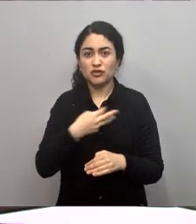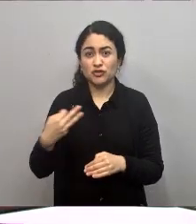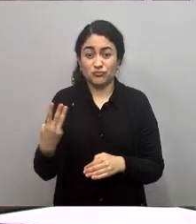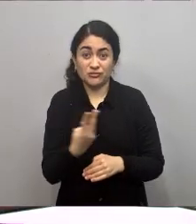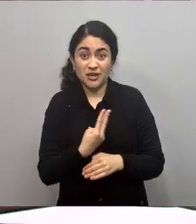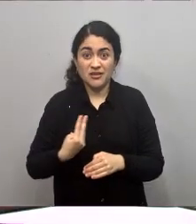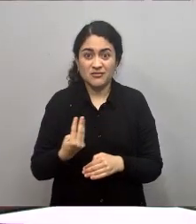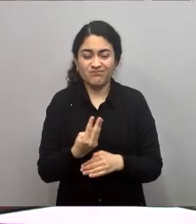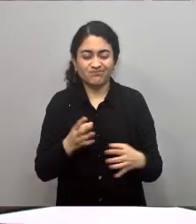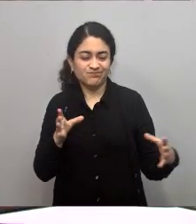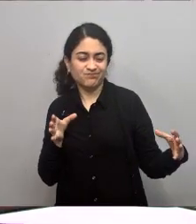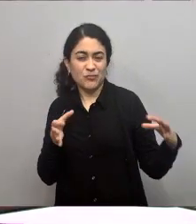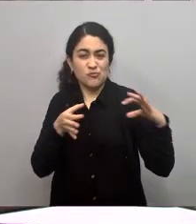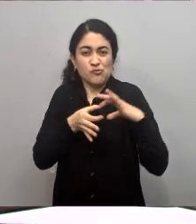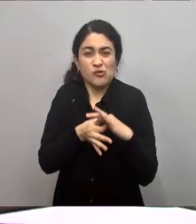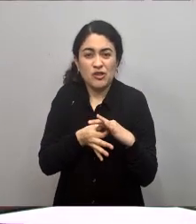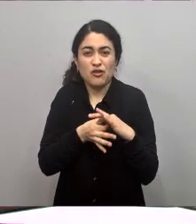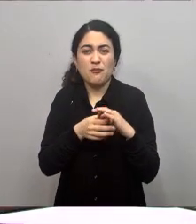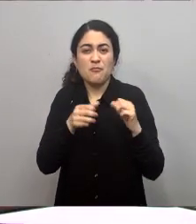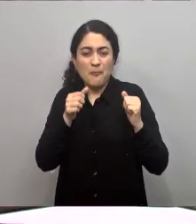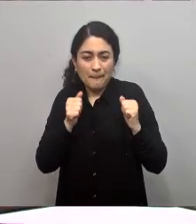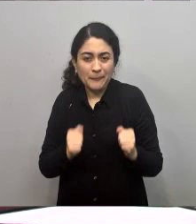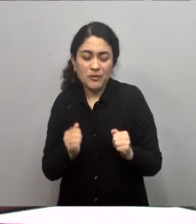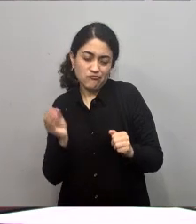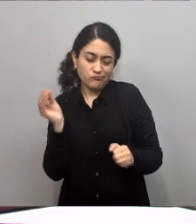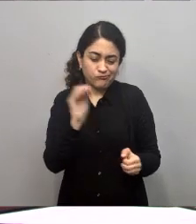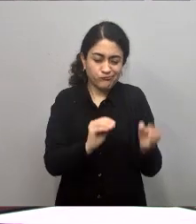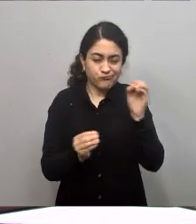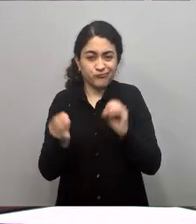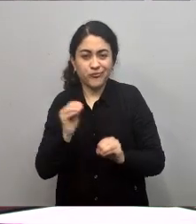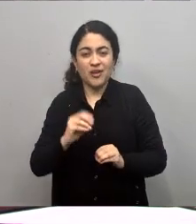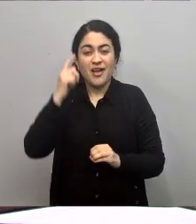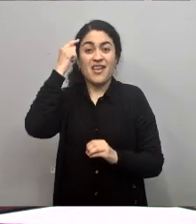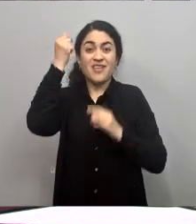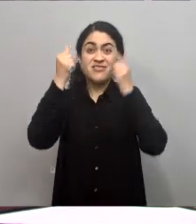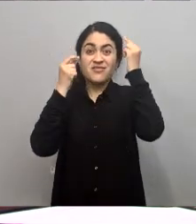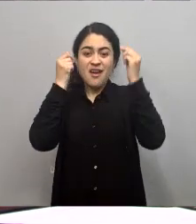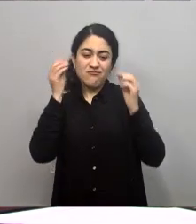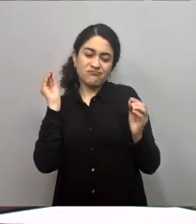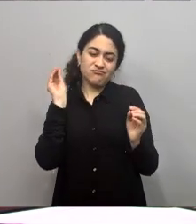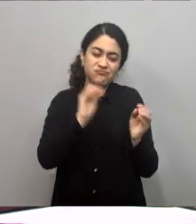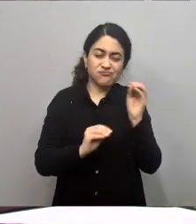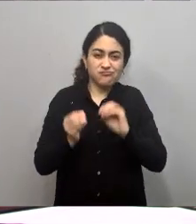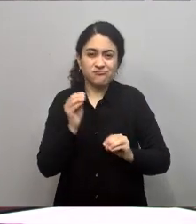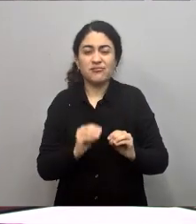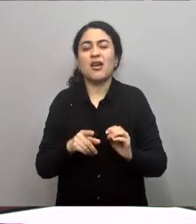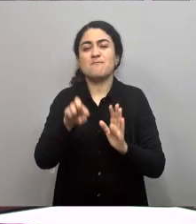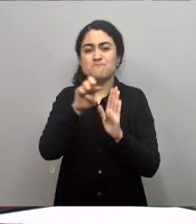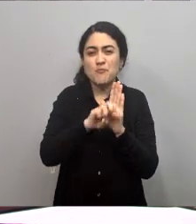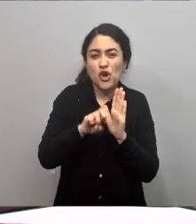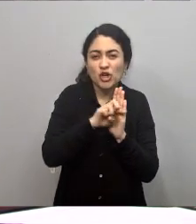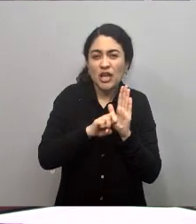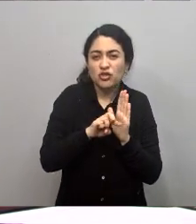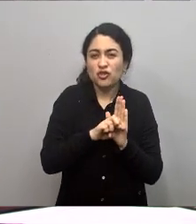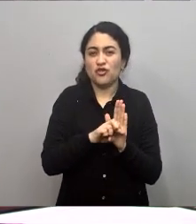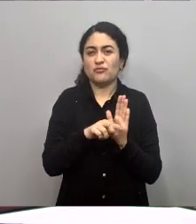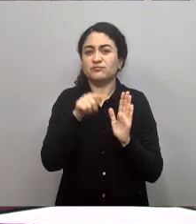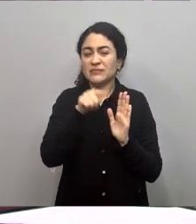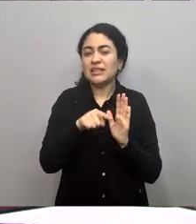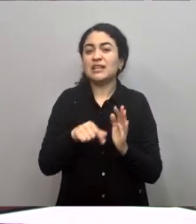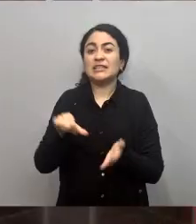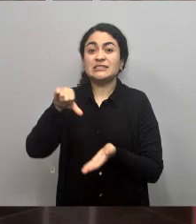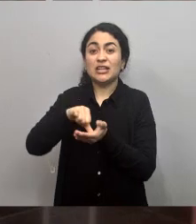pudimos construir esta idea, ¿no es cierto?, de hacer este proyecto, este